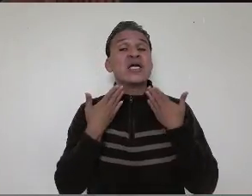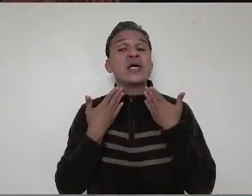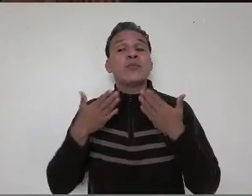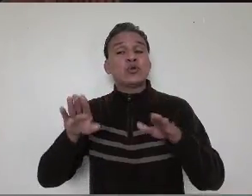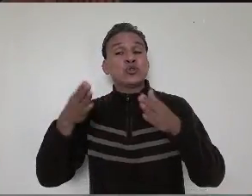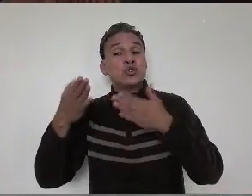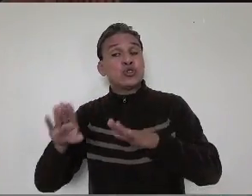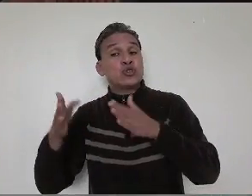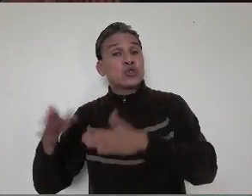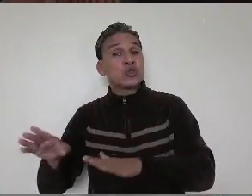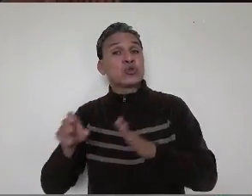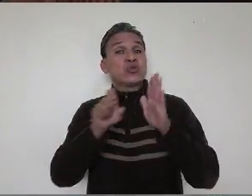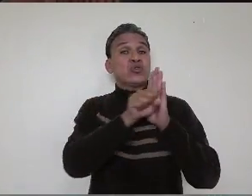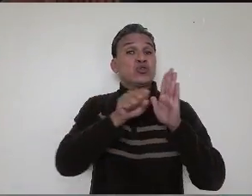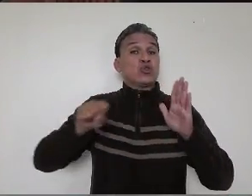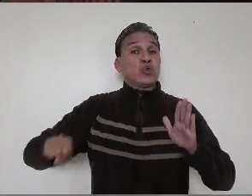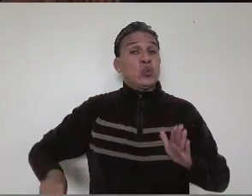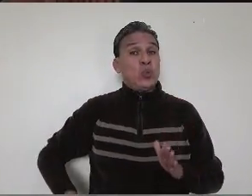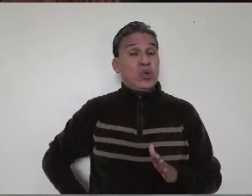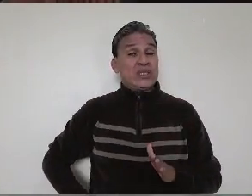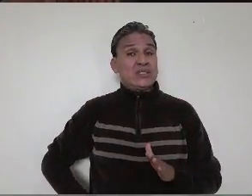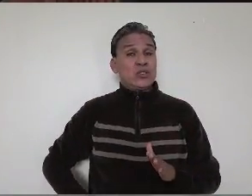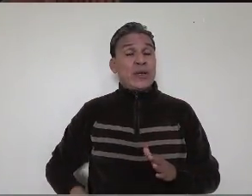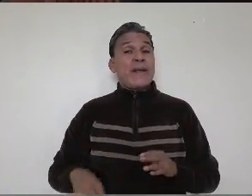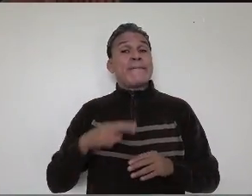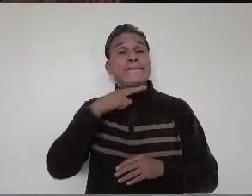Por eso, Padre de bondad, celebramos ahora el